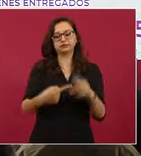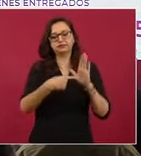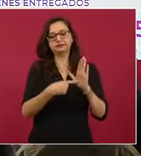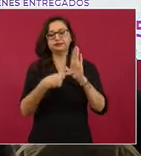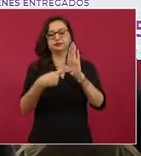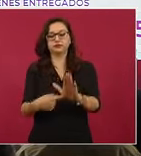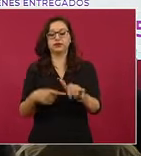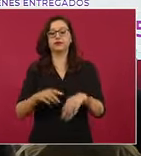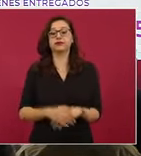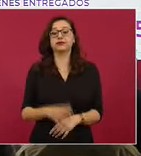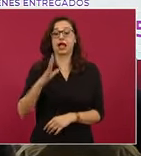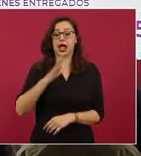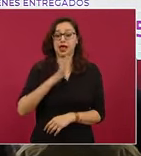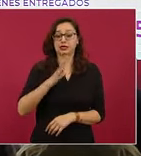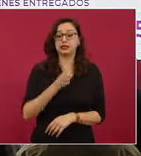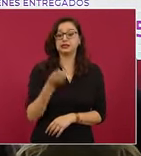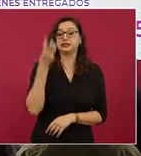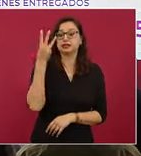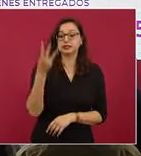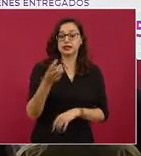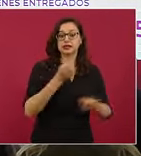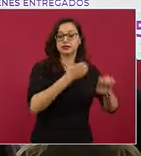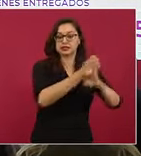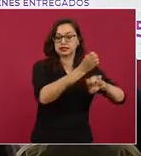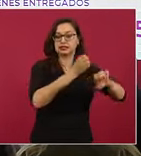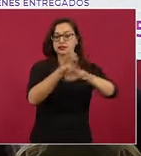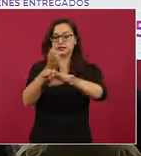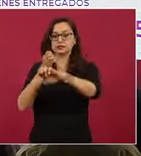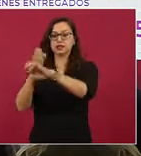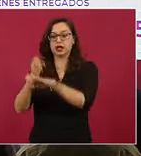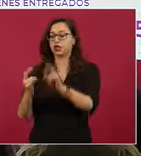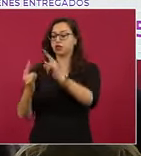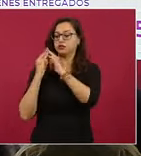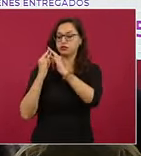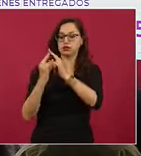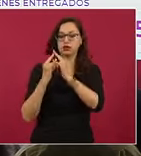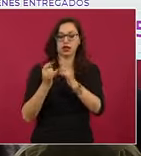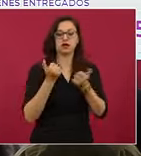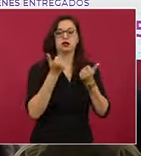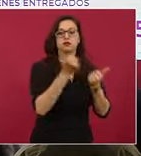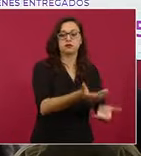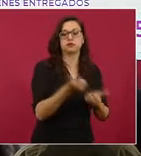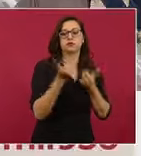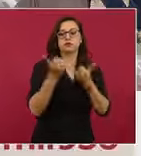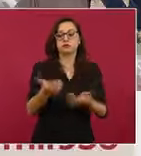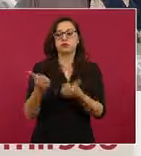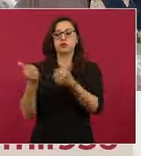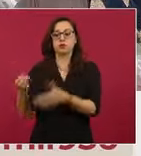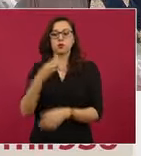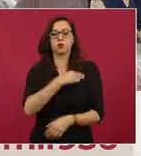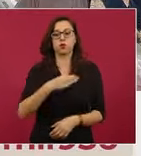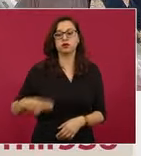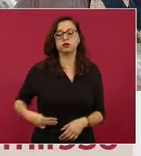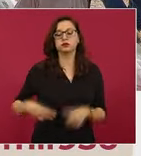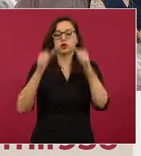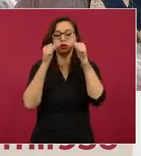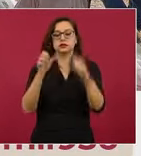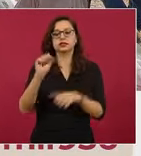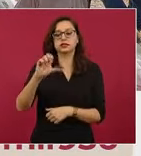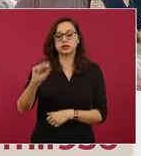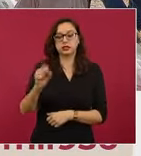estos 3 estados que han sido visitados, atendidos. Municipios atendidos, 61, y